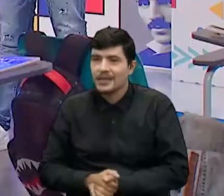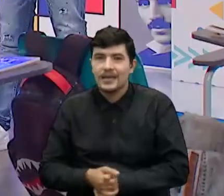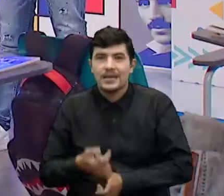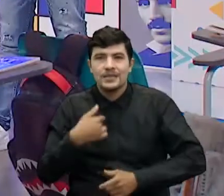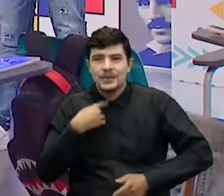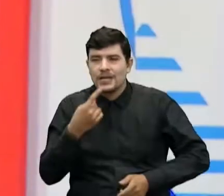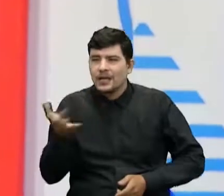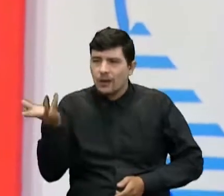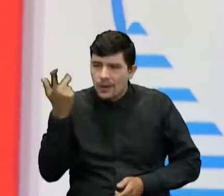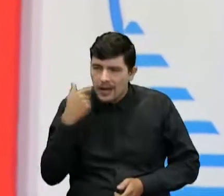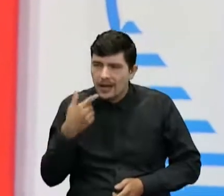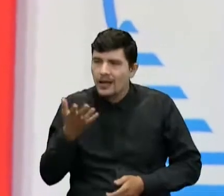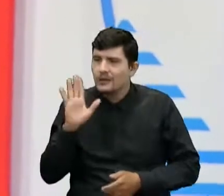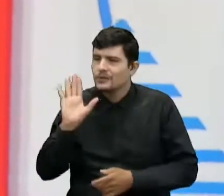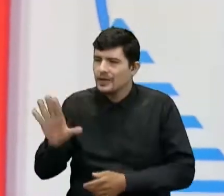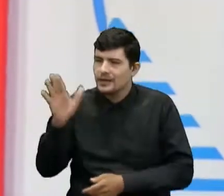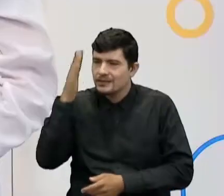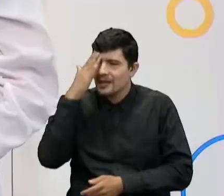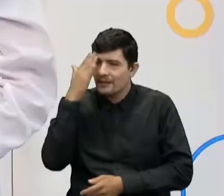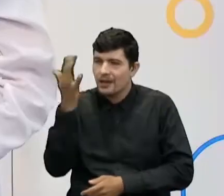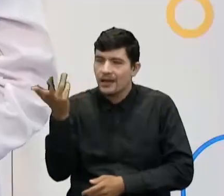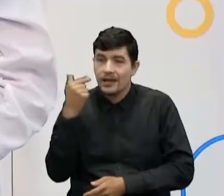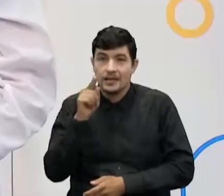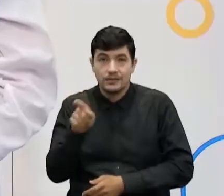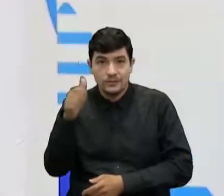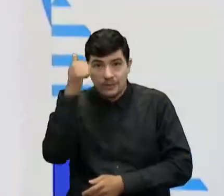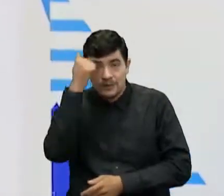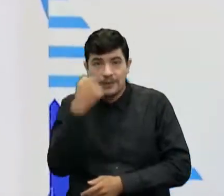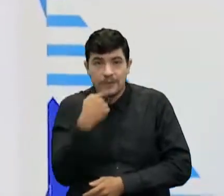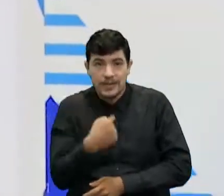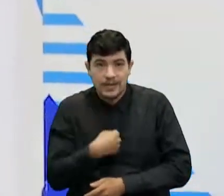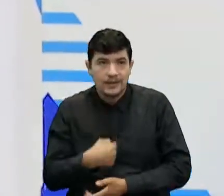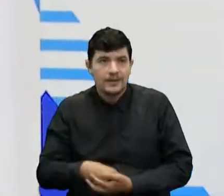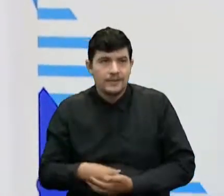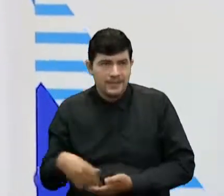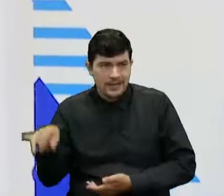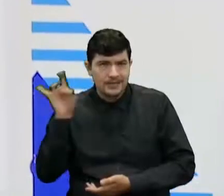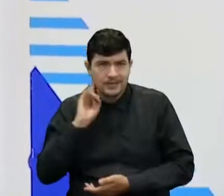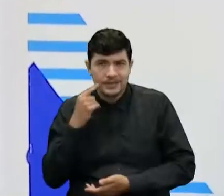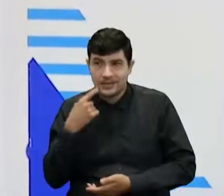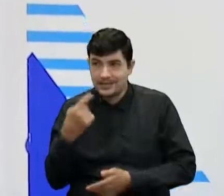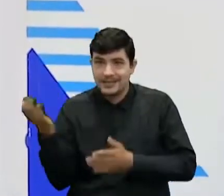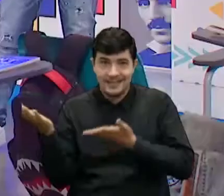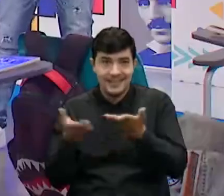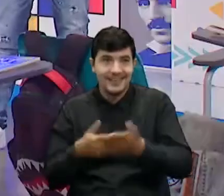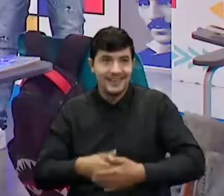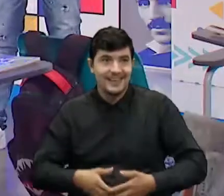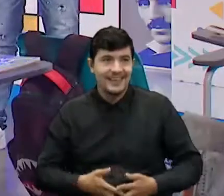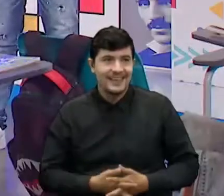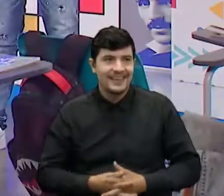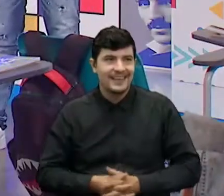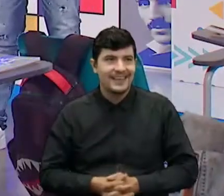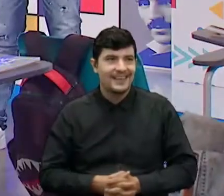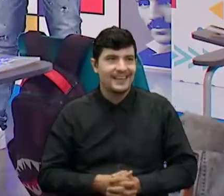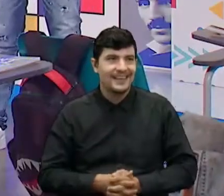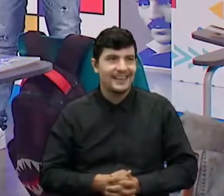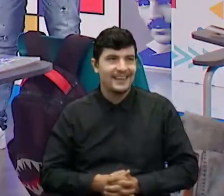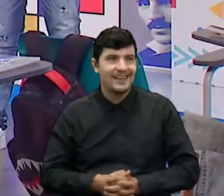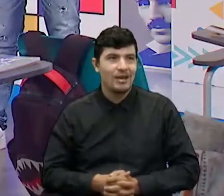Cuéntenos Alguna cosa de esas Que usted sabe ¿Y él qué le dijo? Que sí Escuchémoslo ¿Qué le parece? Listo Hágale Vamos a escucharle ¡Vale profe!